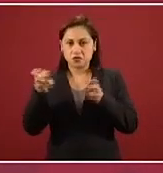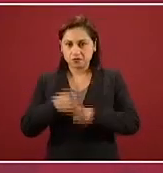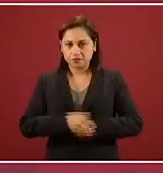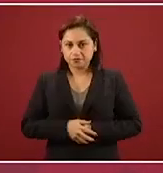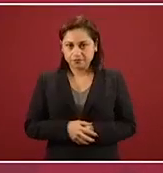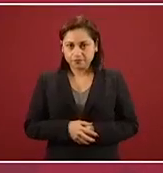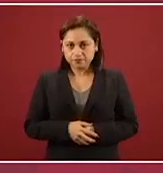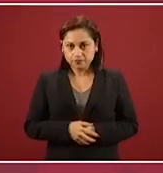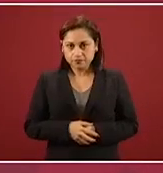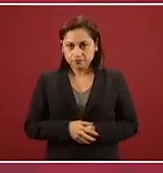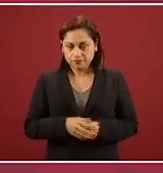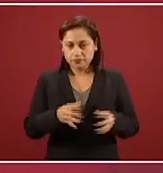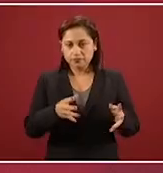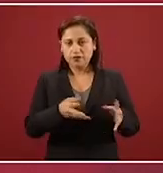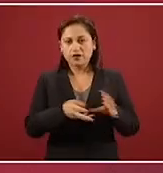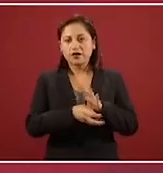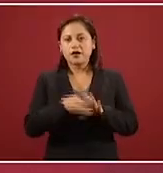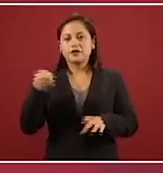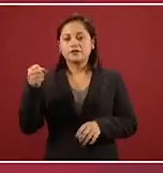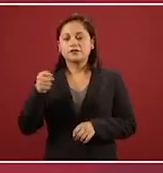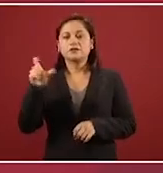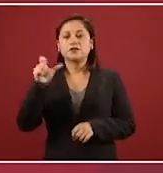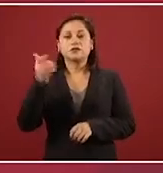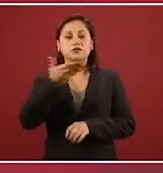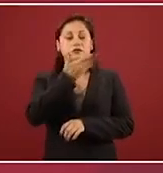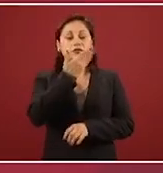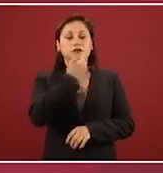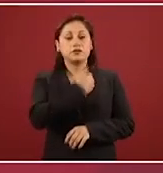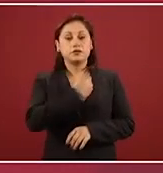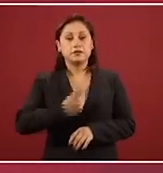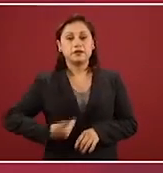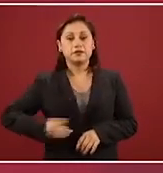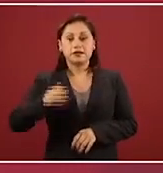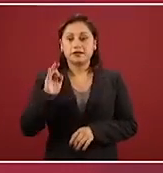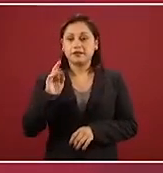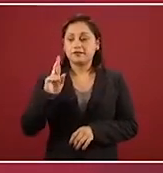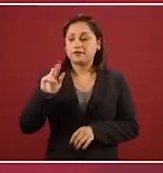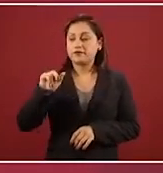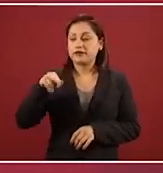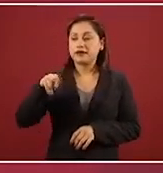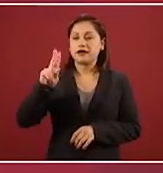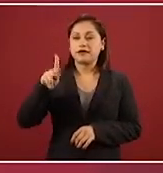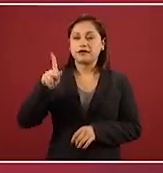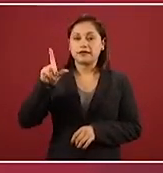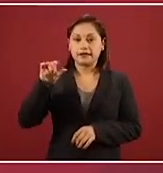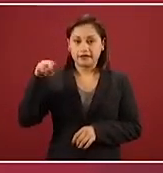con el presidente Franklin Delano Roosevelt, ese sí, lo menciono.